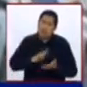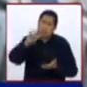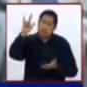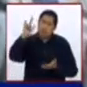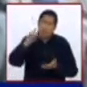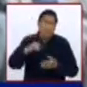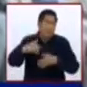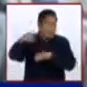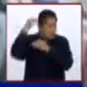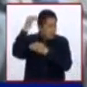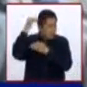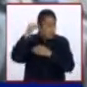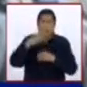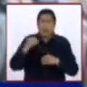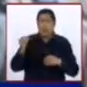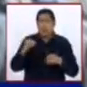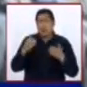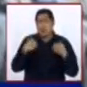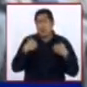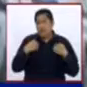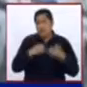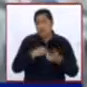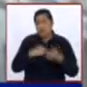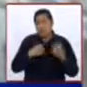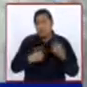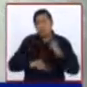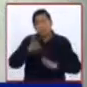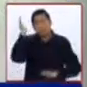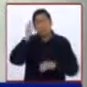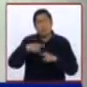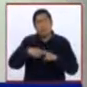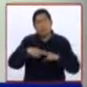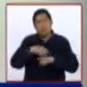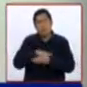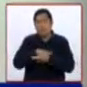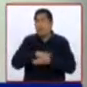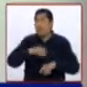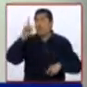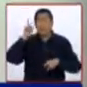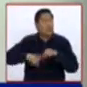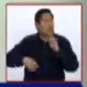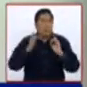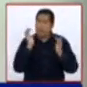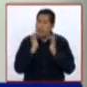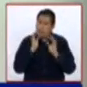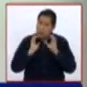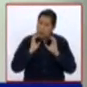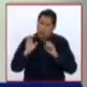estaba saliendo a Santa Cruz para tomar su vuelo a Londres. Raúl, no me puedo comunicar